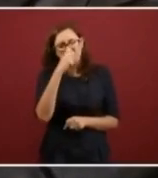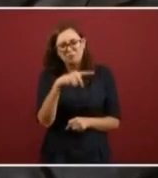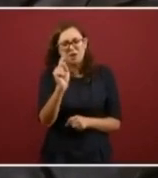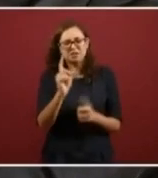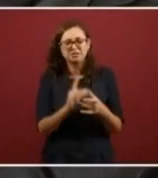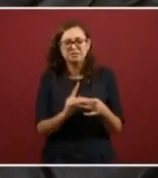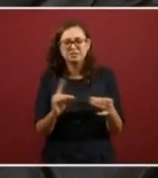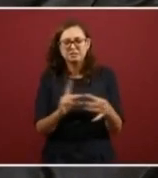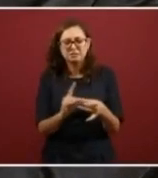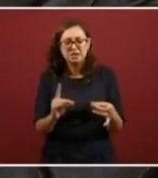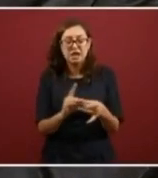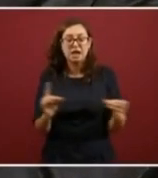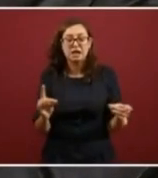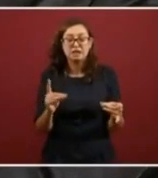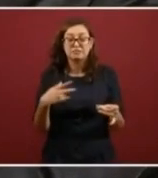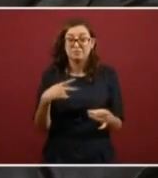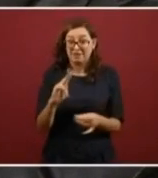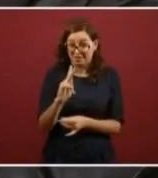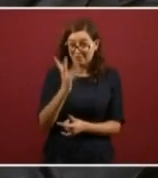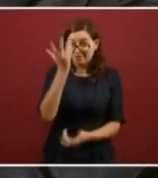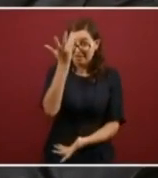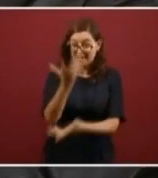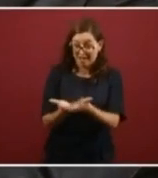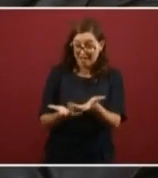no es fácil en su